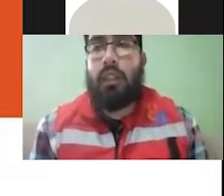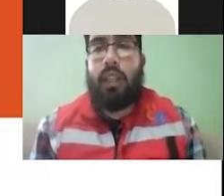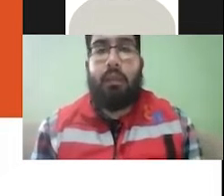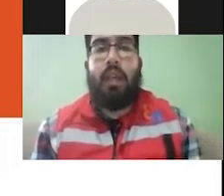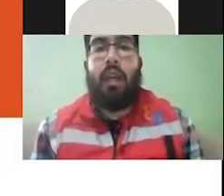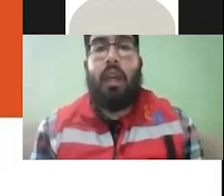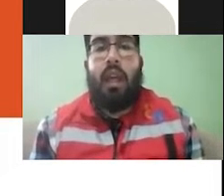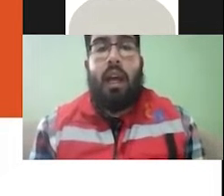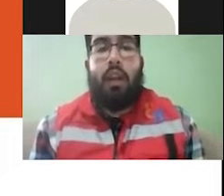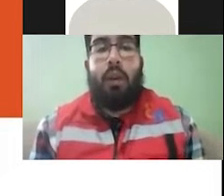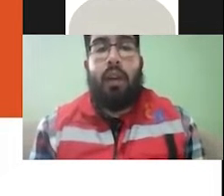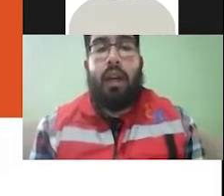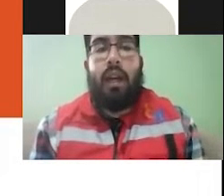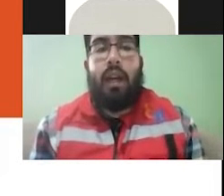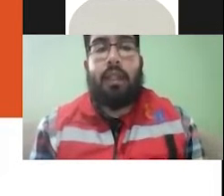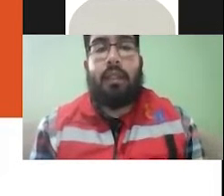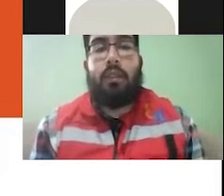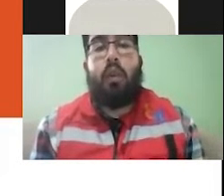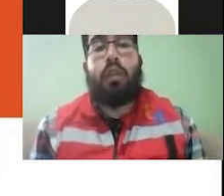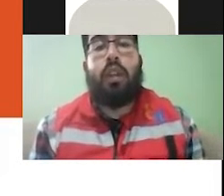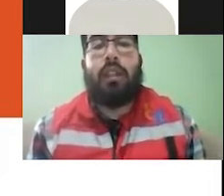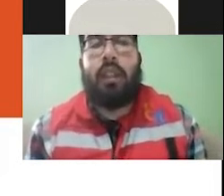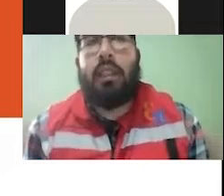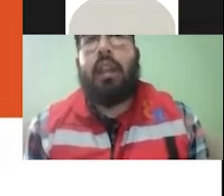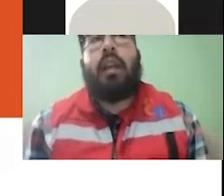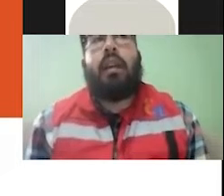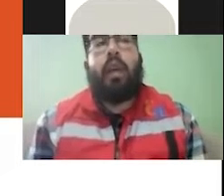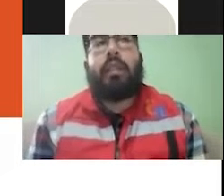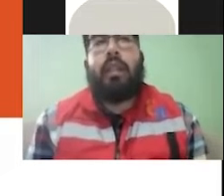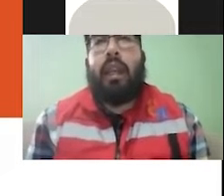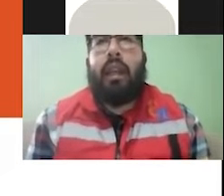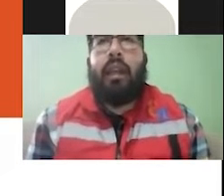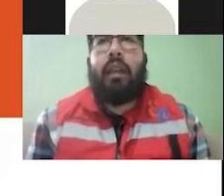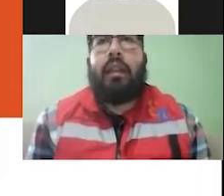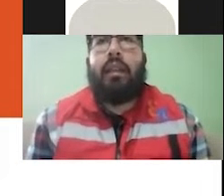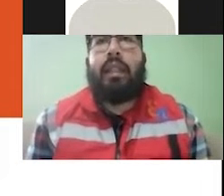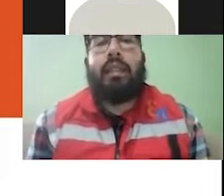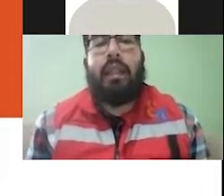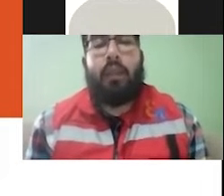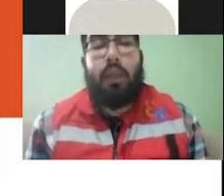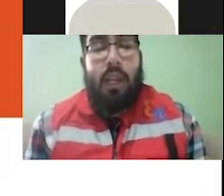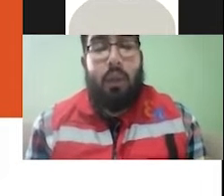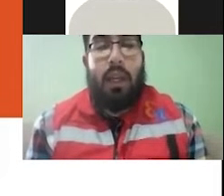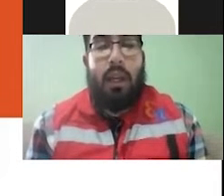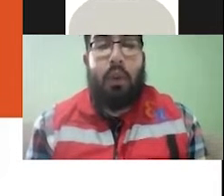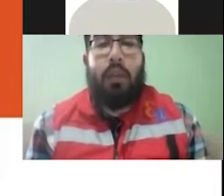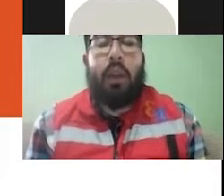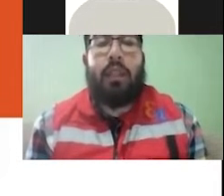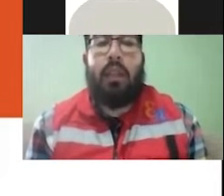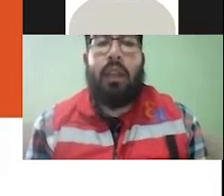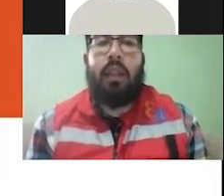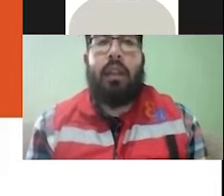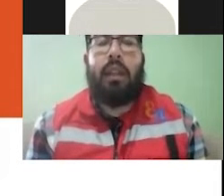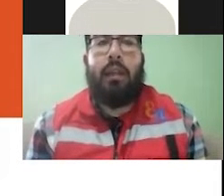nosotros lleguemos a lo mejor a ciertas conclusiones de decir, pues que quizás nuestra ruta, por ejemplo, en